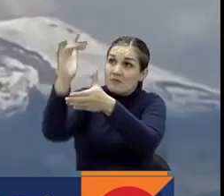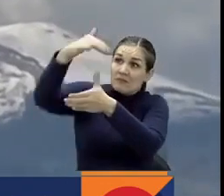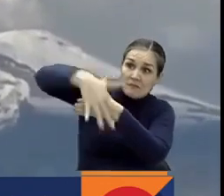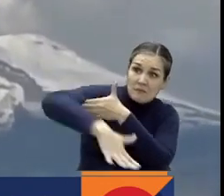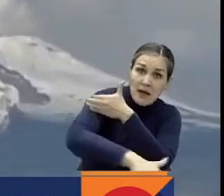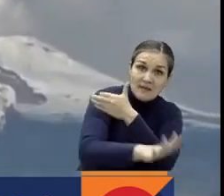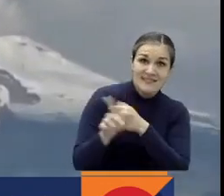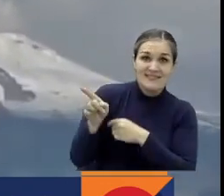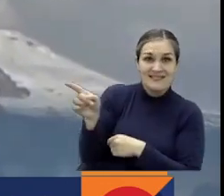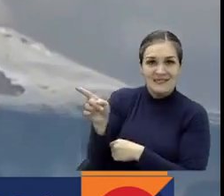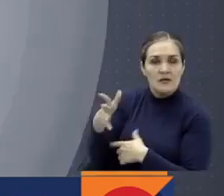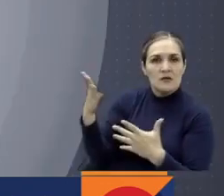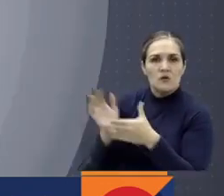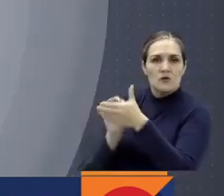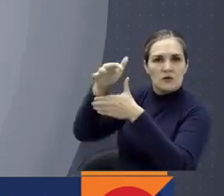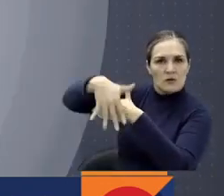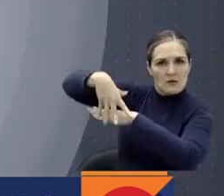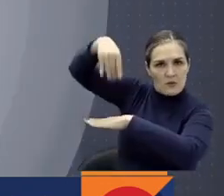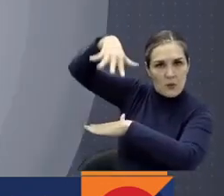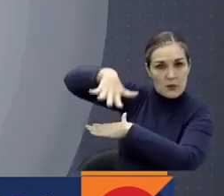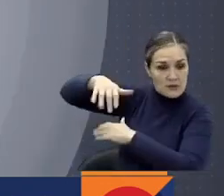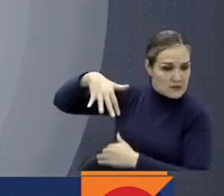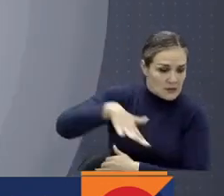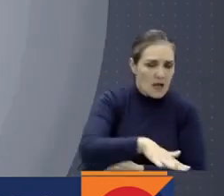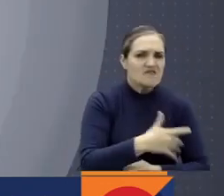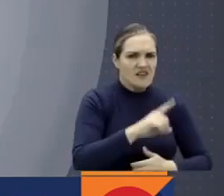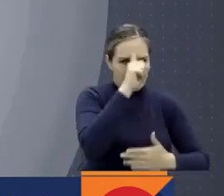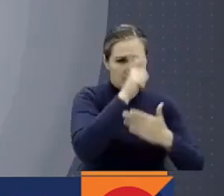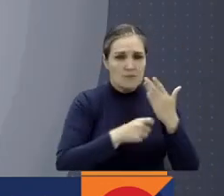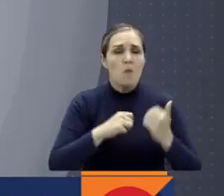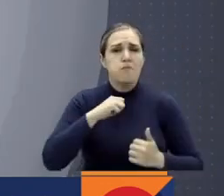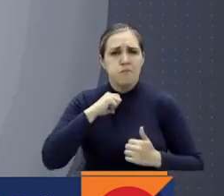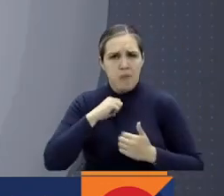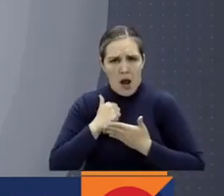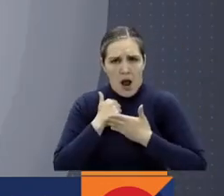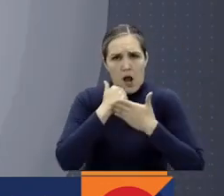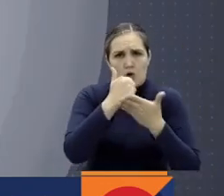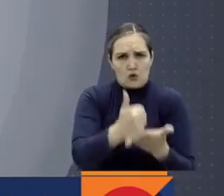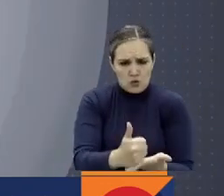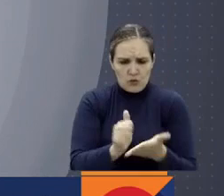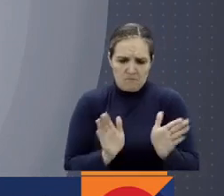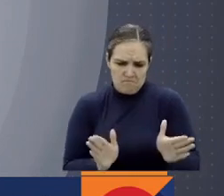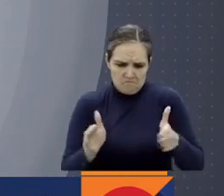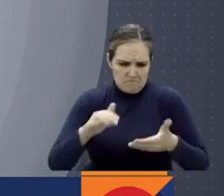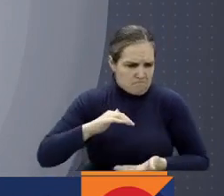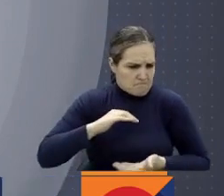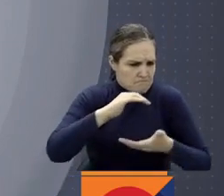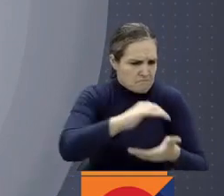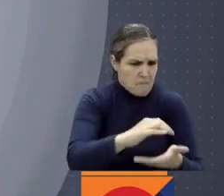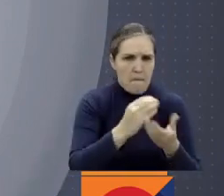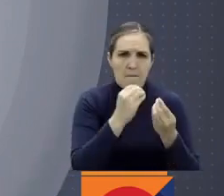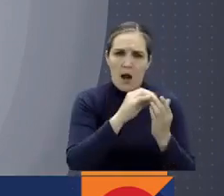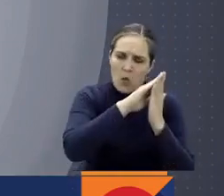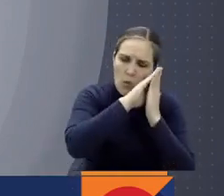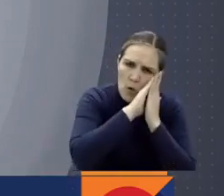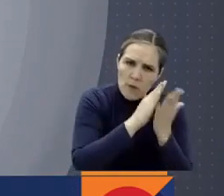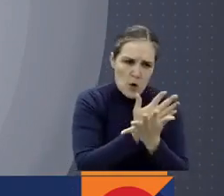del volcán Nevado del Ruiz. Sí, ayudas humanitarias, ayudas de Quinoche y demás